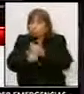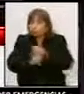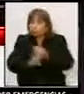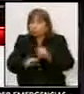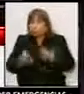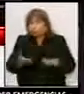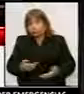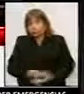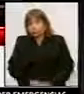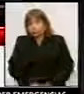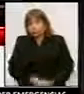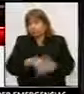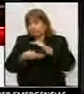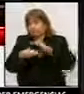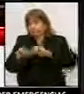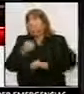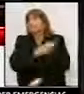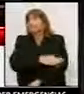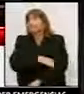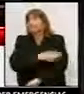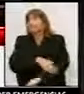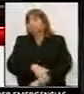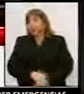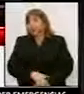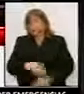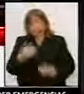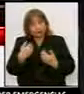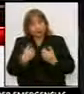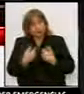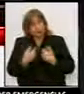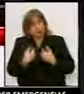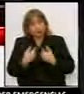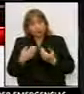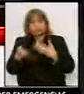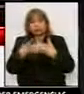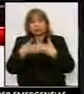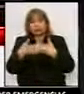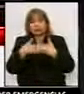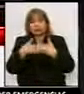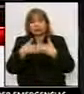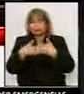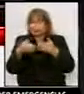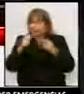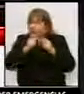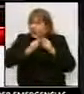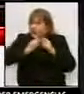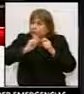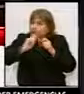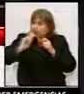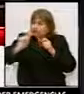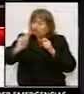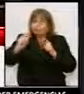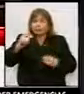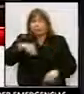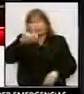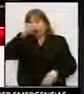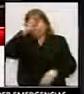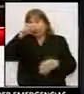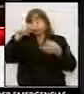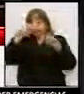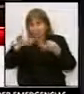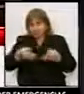la corrupción. Y finalmente, tenemos que tratar de acercar a este Estado tan lejano de la realidad del país. Tenemos que acercarlo